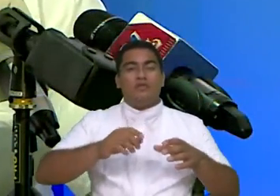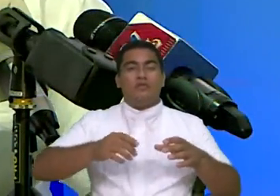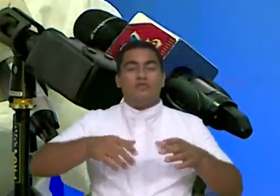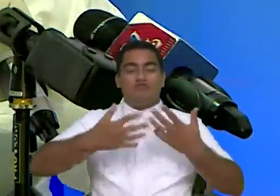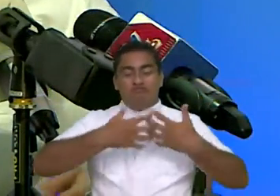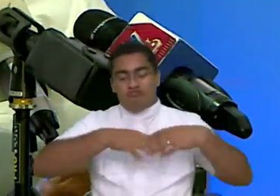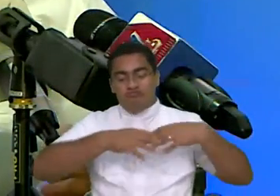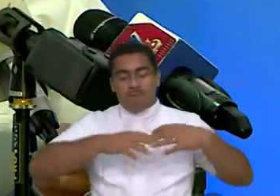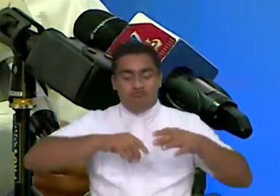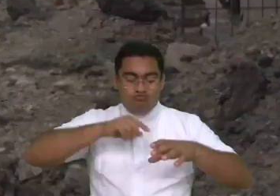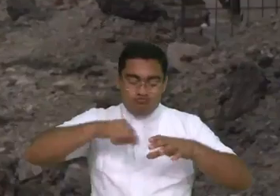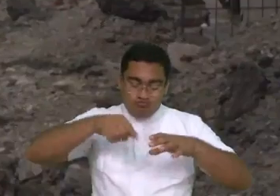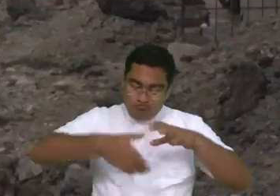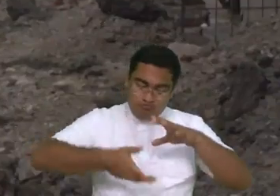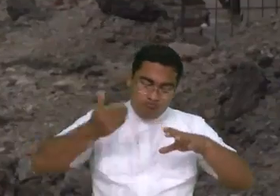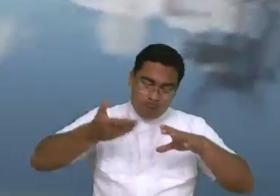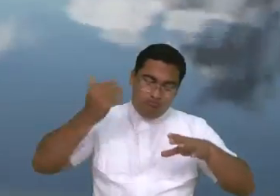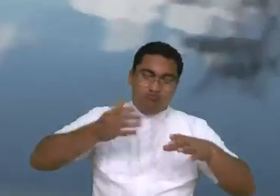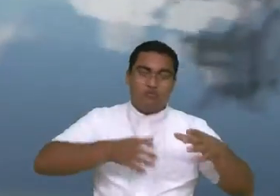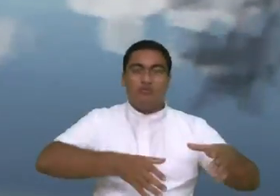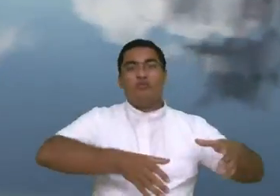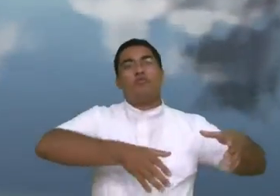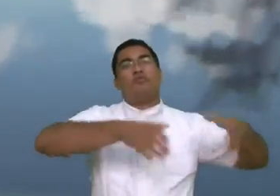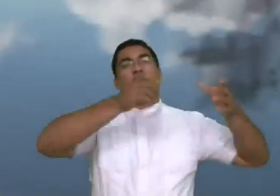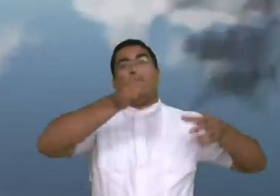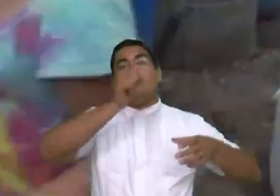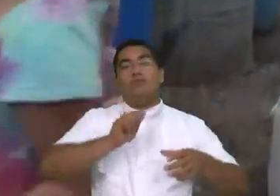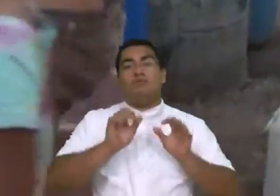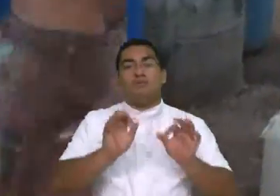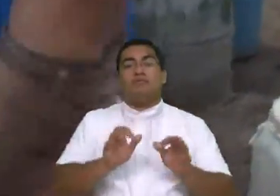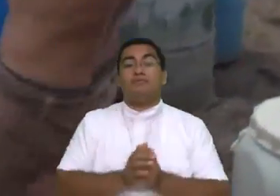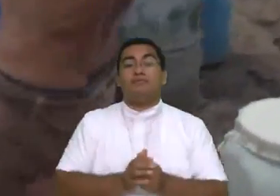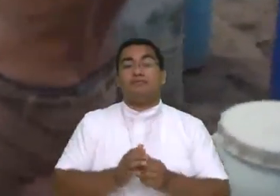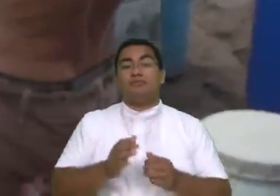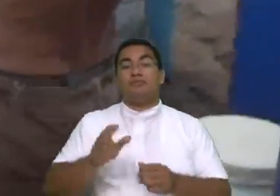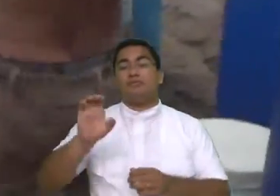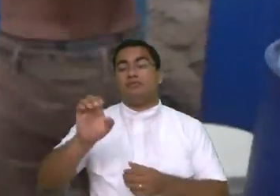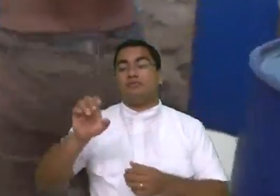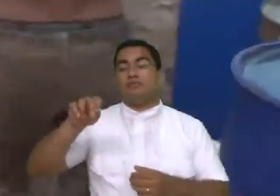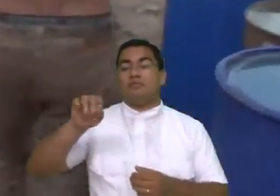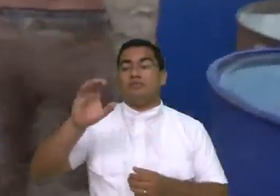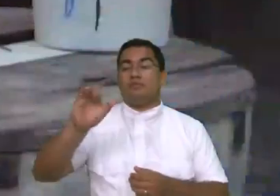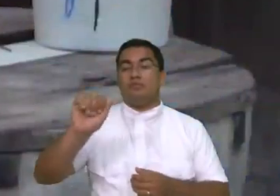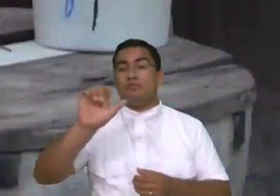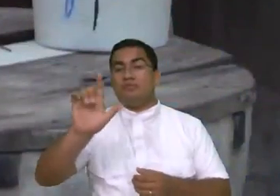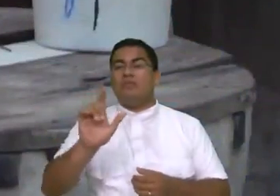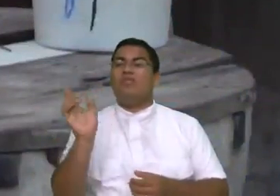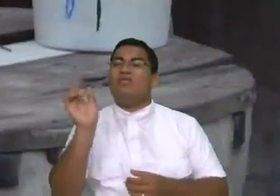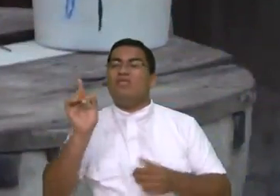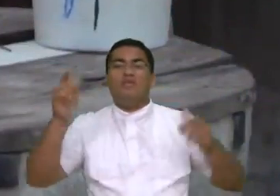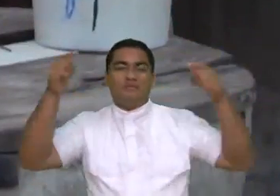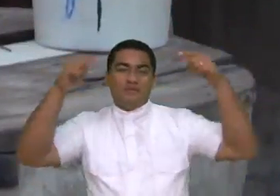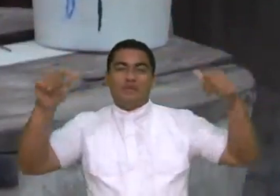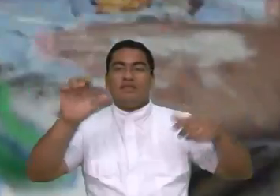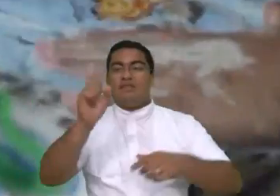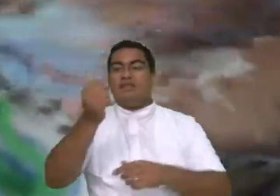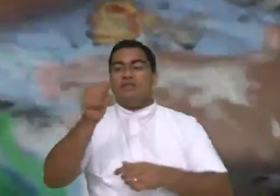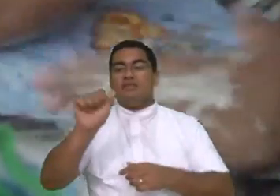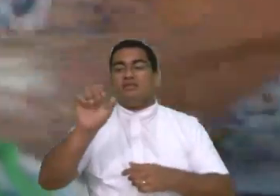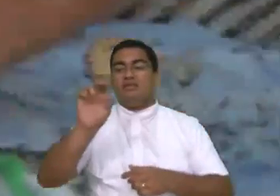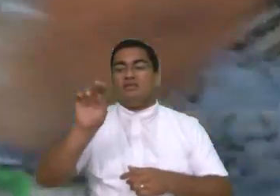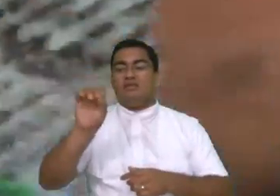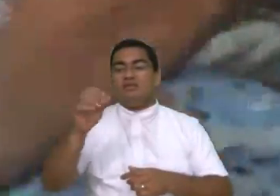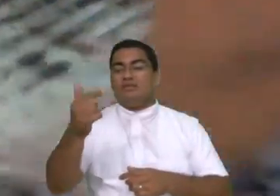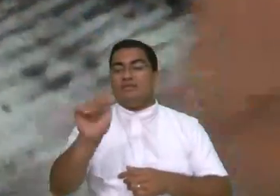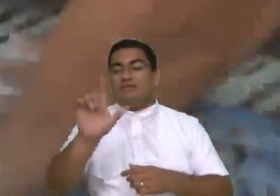equipamiento y su puesta en marcha. Enacal también ejecuta un proyecto en el sector de Los Abogales, siempre en Masaya, para llevar